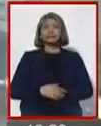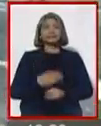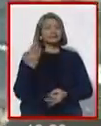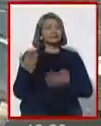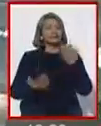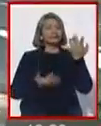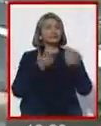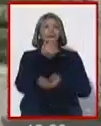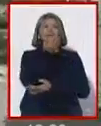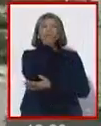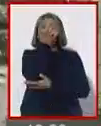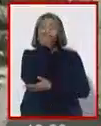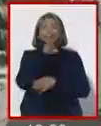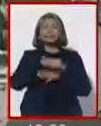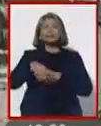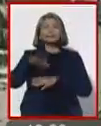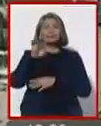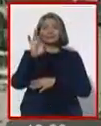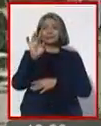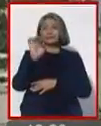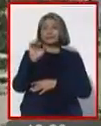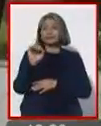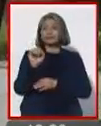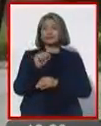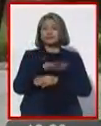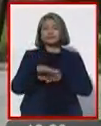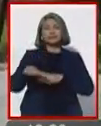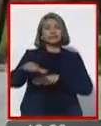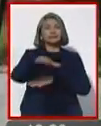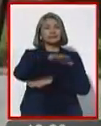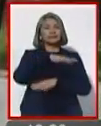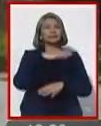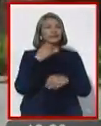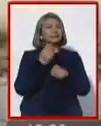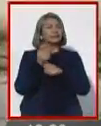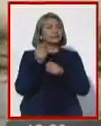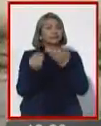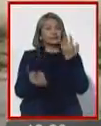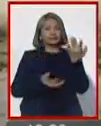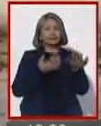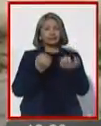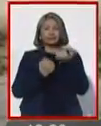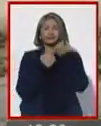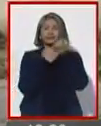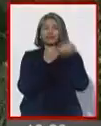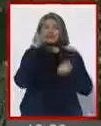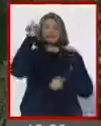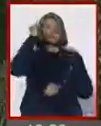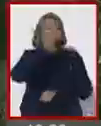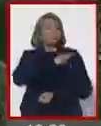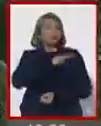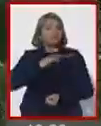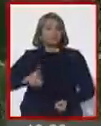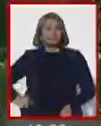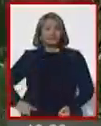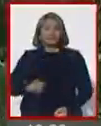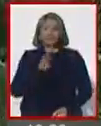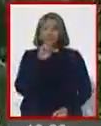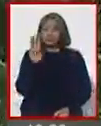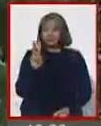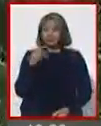un incendio de pastizales, 80 hectáreas que fueron afectadas. Eso es un apoyo que hace el gobierno municipal al municipio vecino de